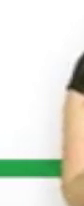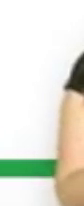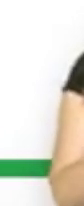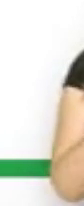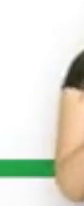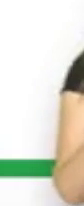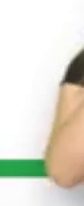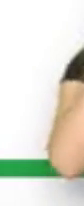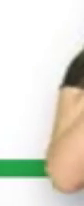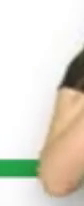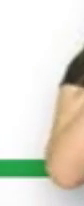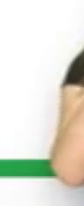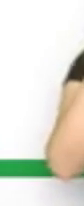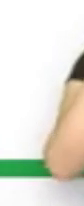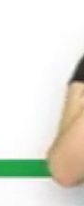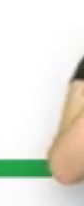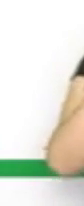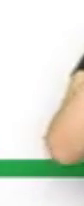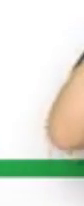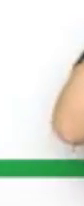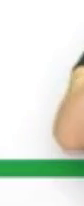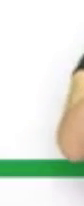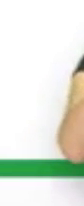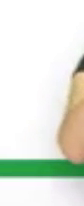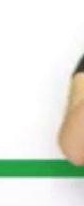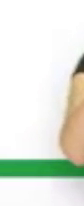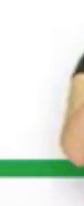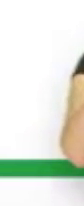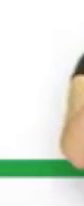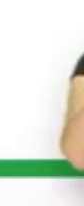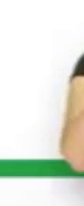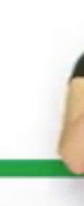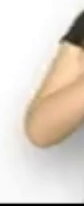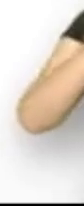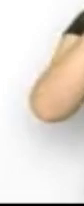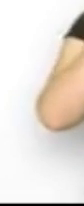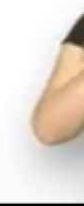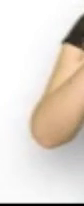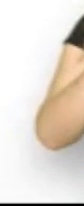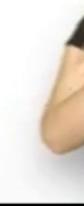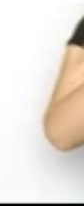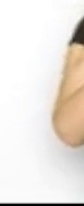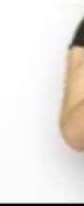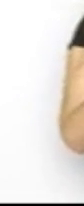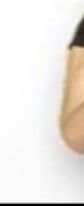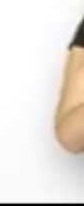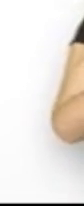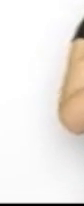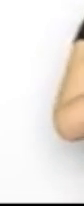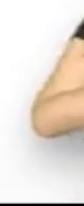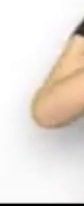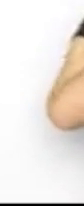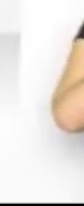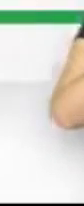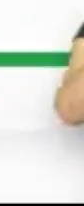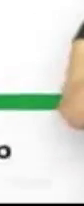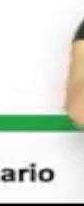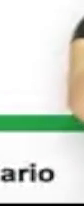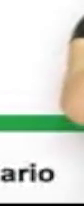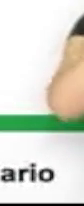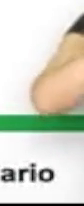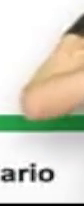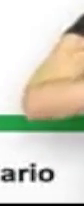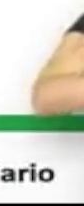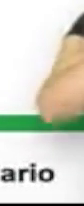lo dio a conocer el director de salud pública miguel ángel lutz steiner esté en la jurisdicción sanitaria uno que tiene la mayor densidad